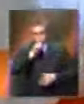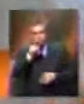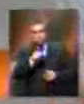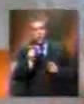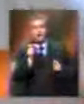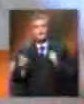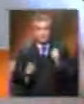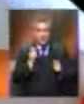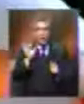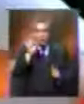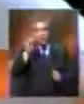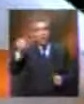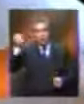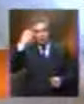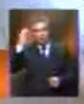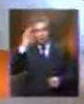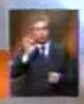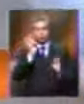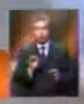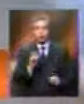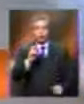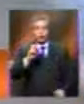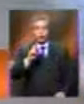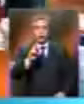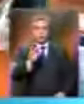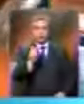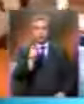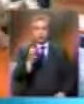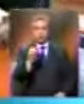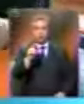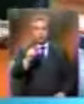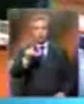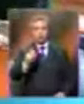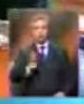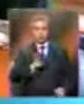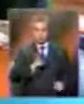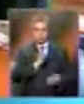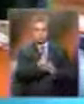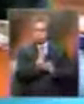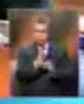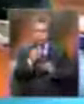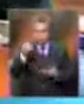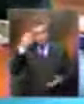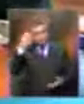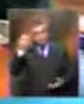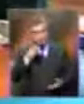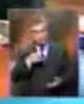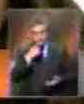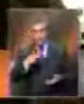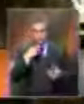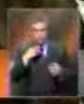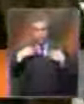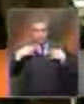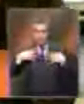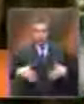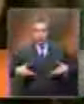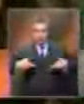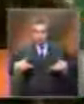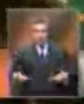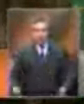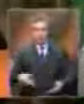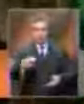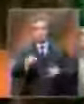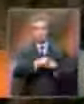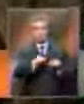y aprendiendo de protocolo. Sí, ya fui a ver vestidos, pero a buscar un vestido largo. Es una cena con